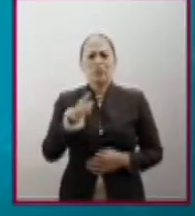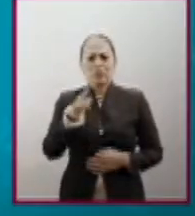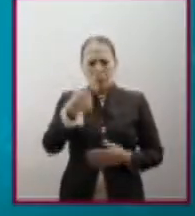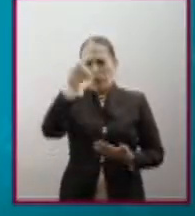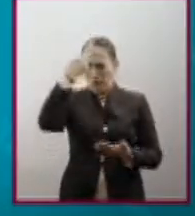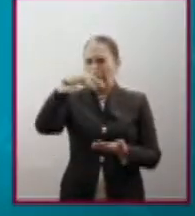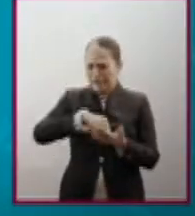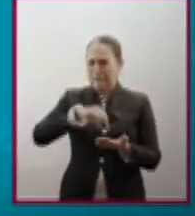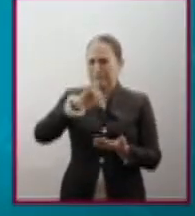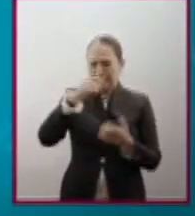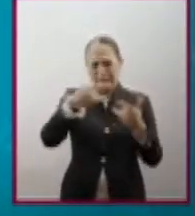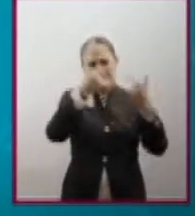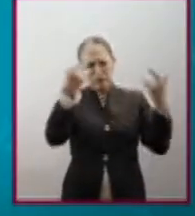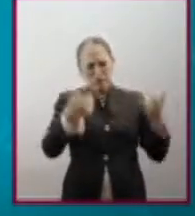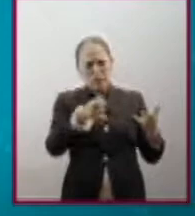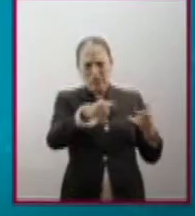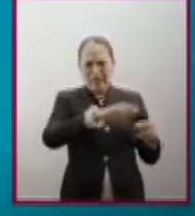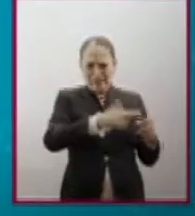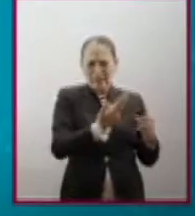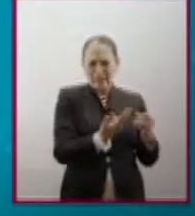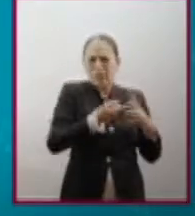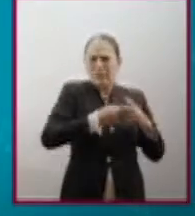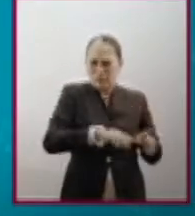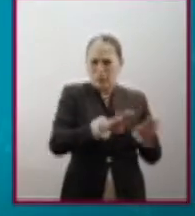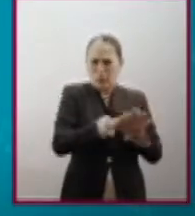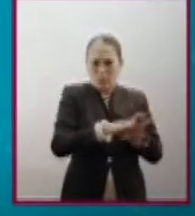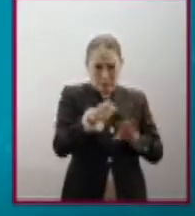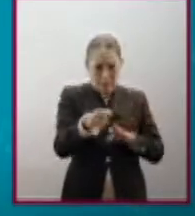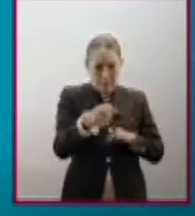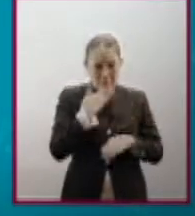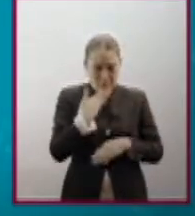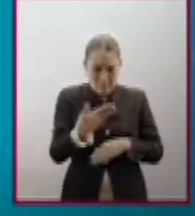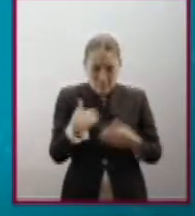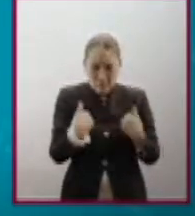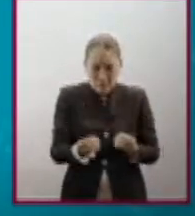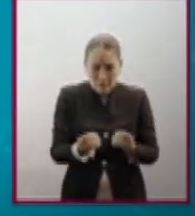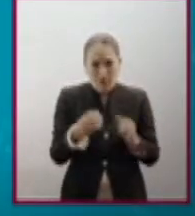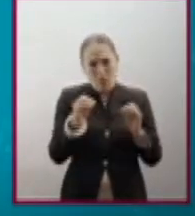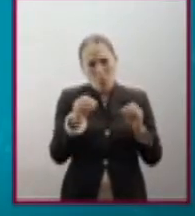¿Crees que te sirve de algo conocer la historia de este refresco?